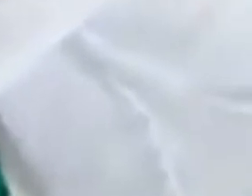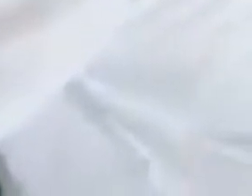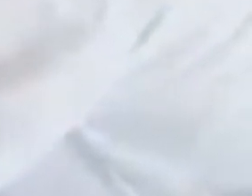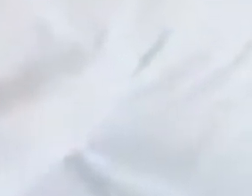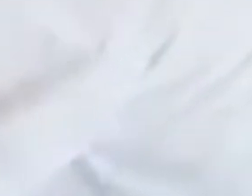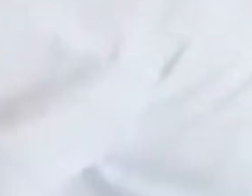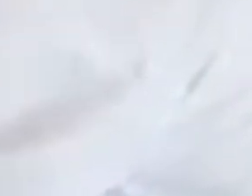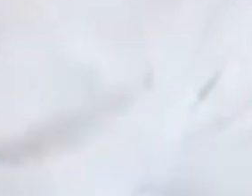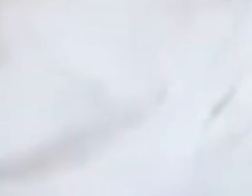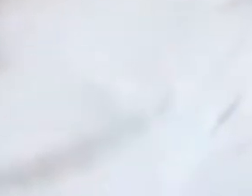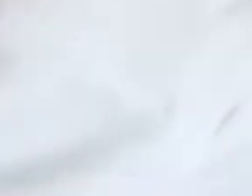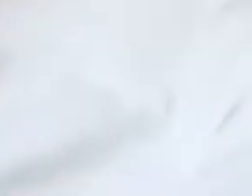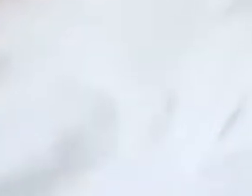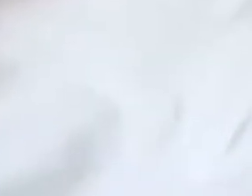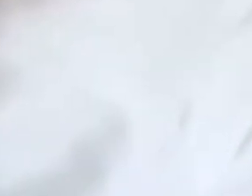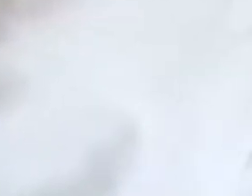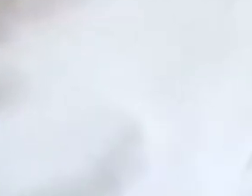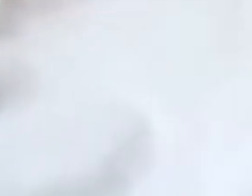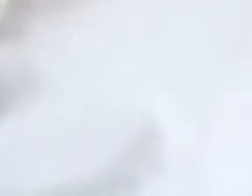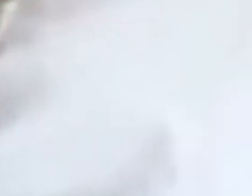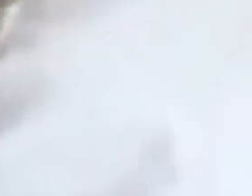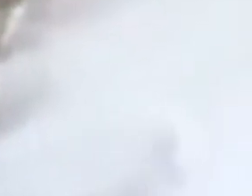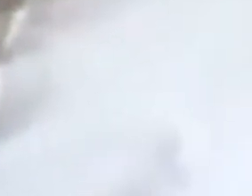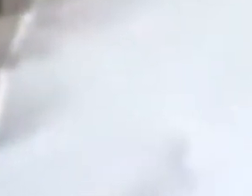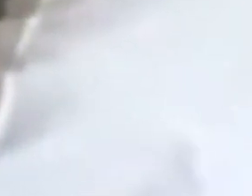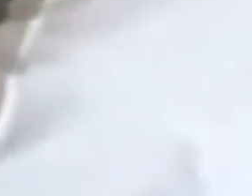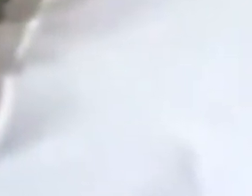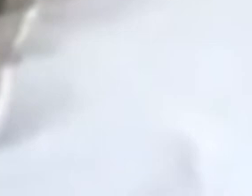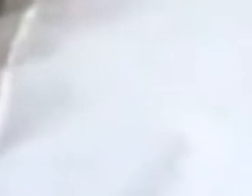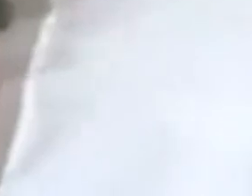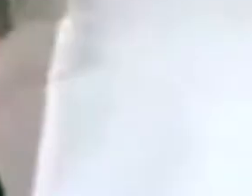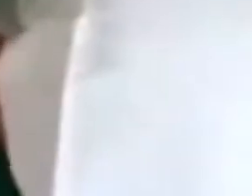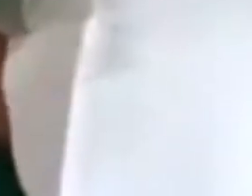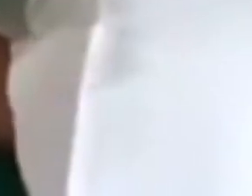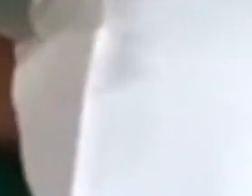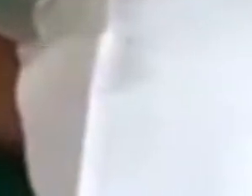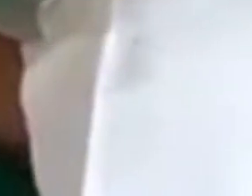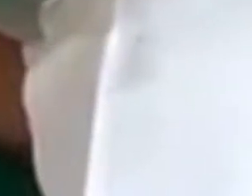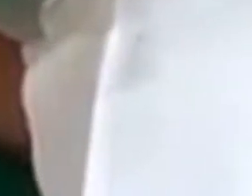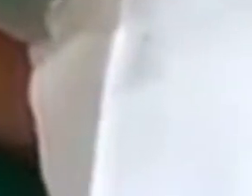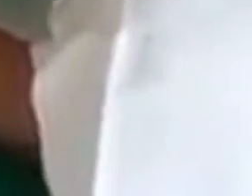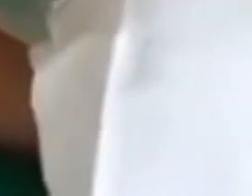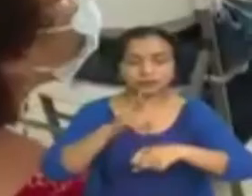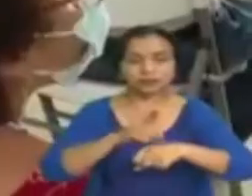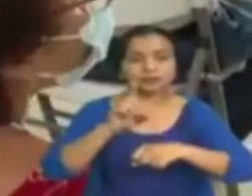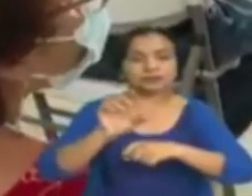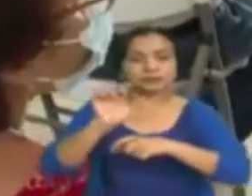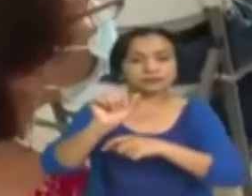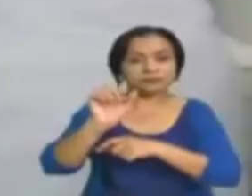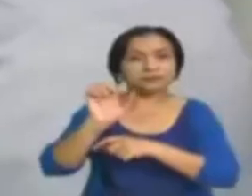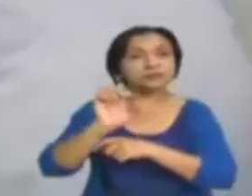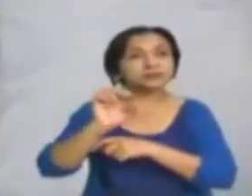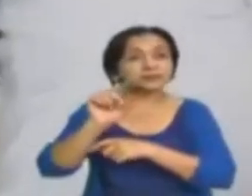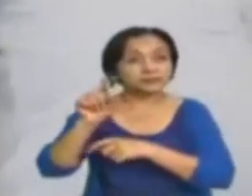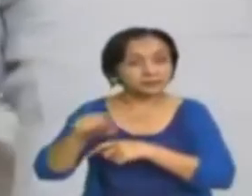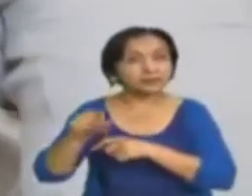Río Grande, lugar Centro de Salud Mildred Gómez. Todo esto el día de mañana. El gobierno asegura